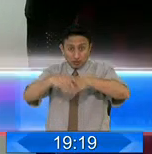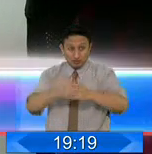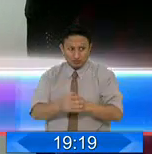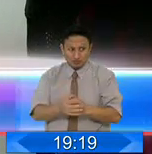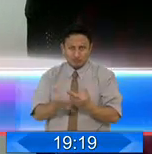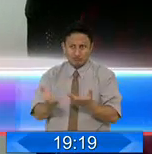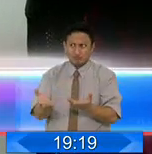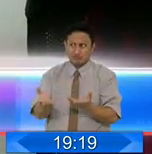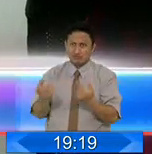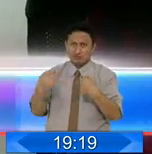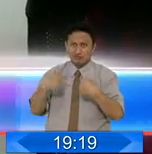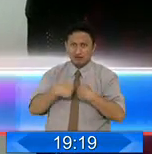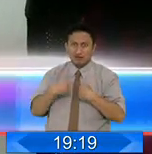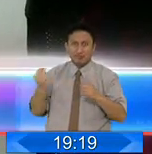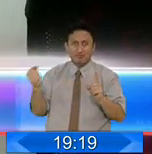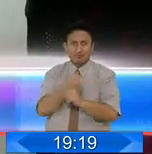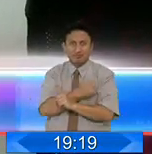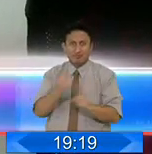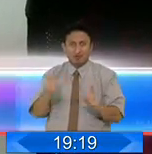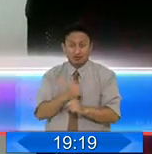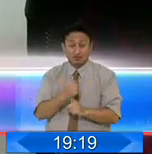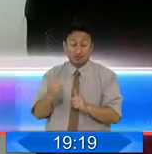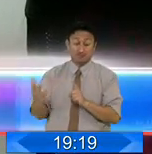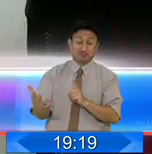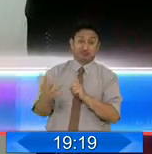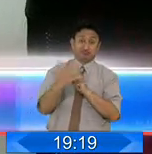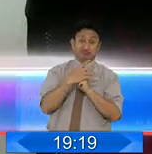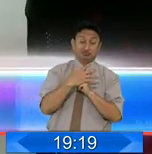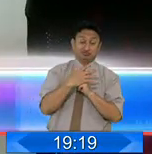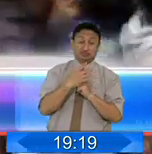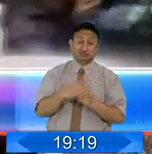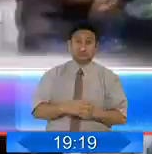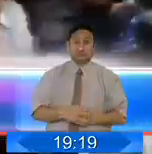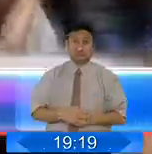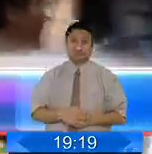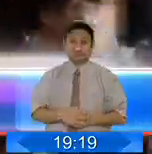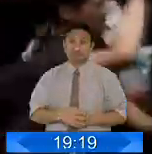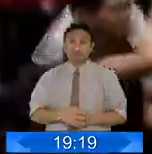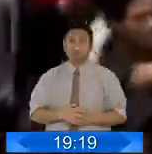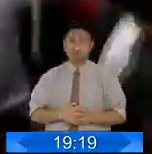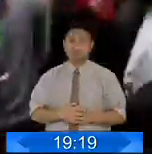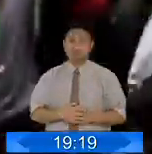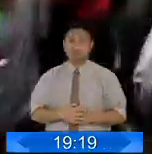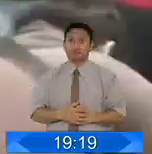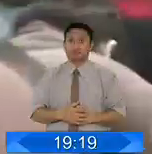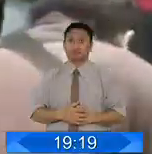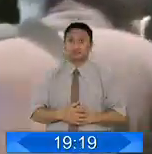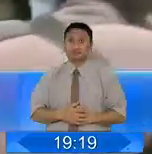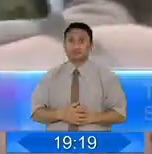de violencia, de agresión y de vandalismo.